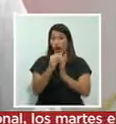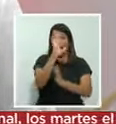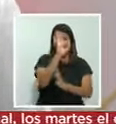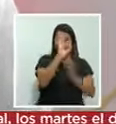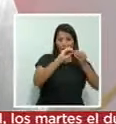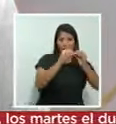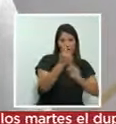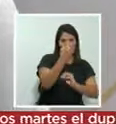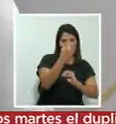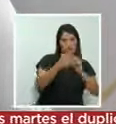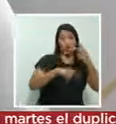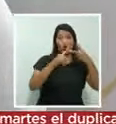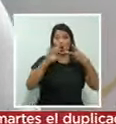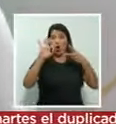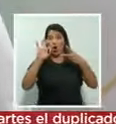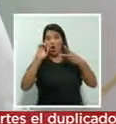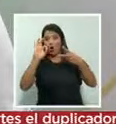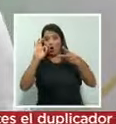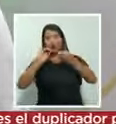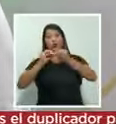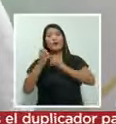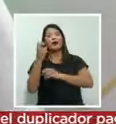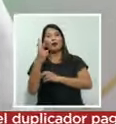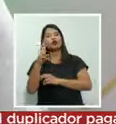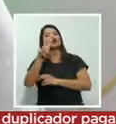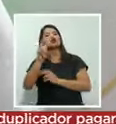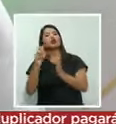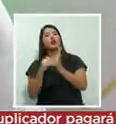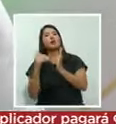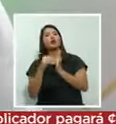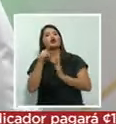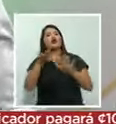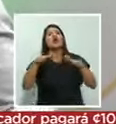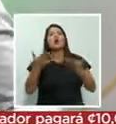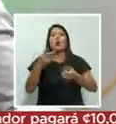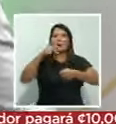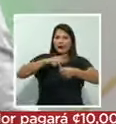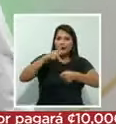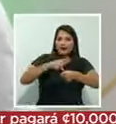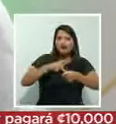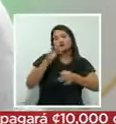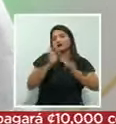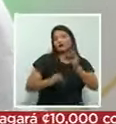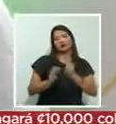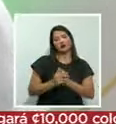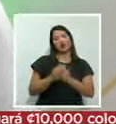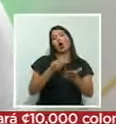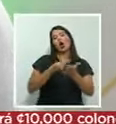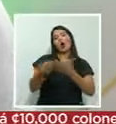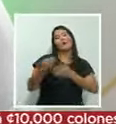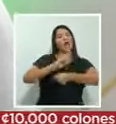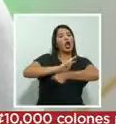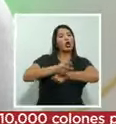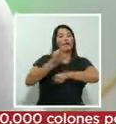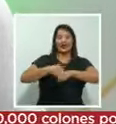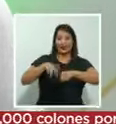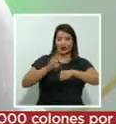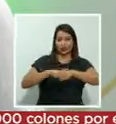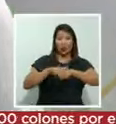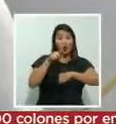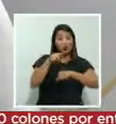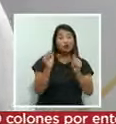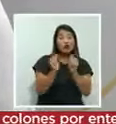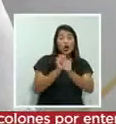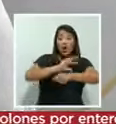uno, y la número 2 en 200 millones. ¿Qué tiene que hacer usted para participar en el acumulado? Muy sencillo, comprar Lotería Nacional. Usted con